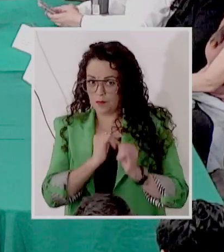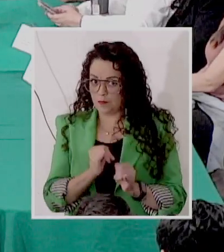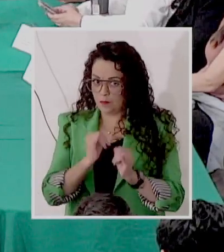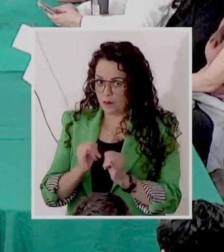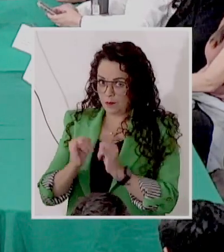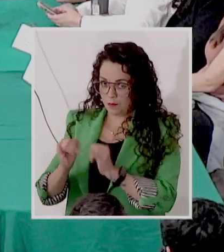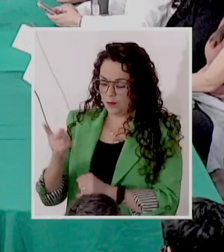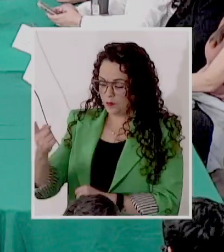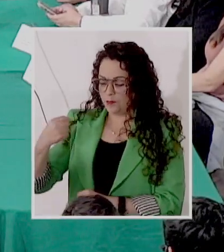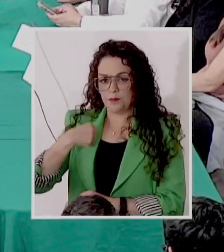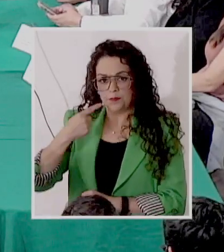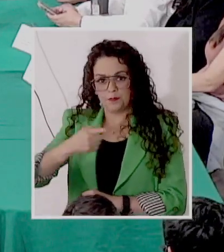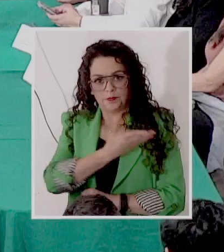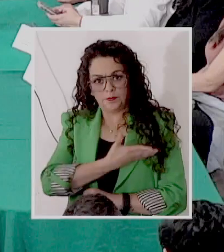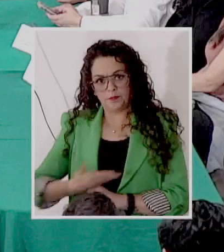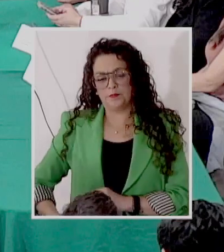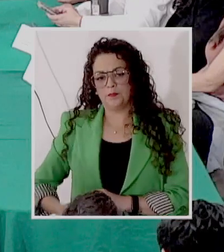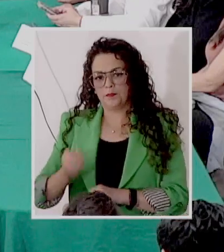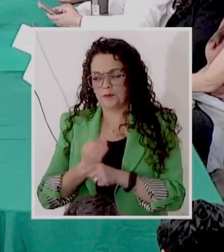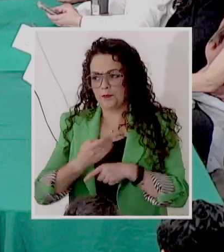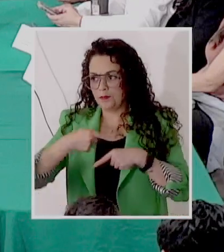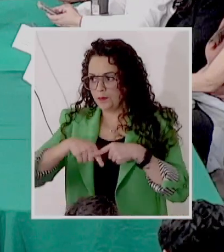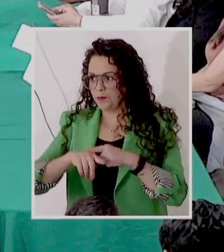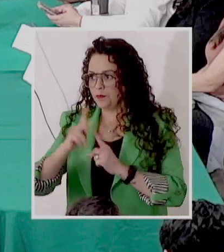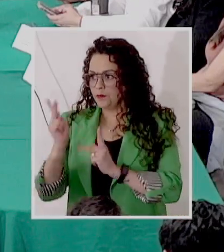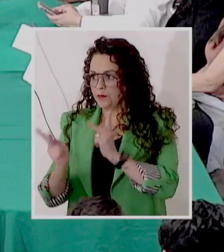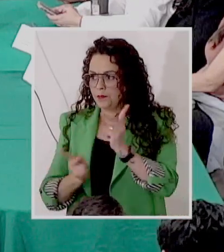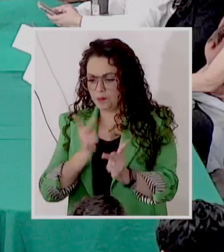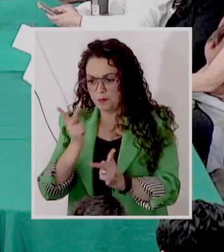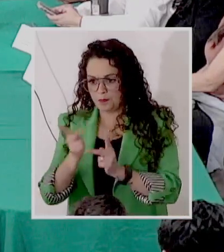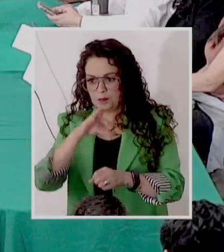de la Presidencia, se somete a votación nominal el acuerdo de referencia.